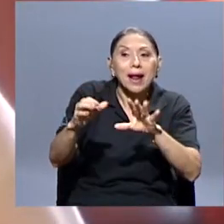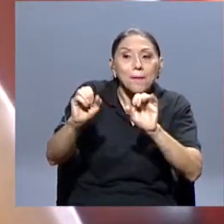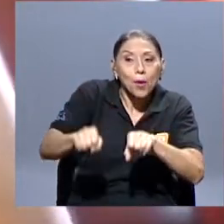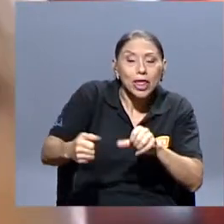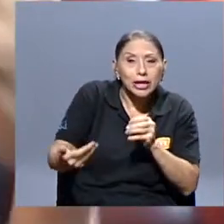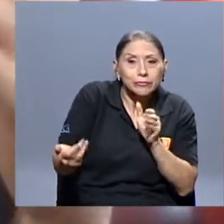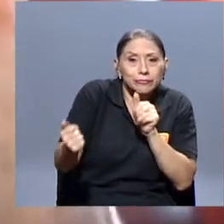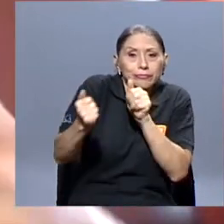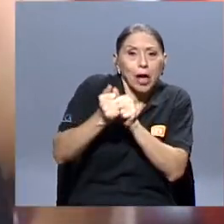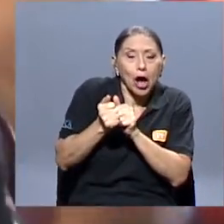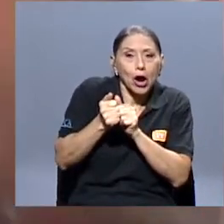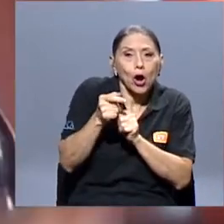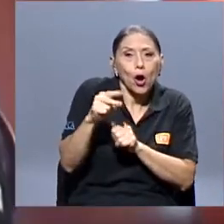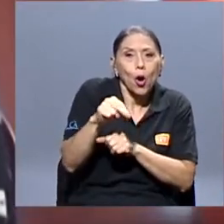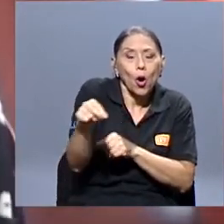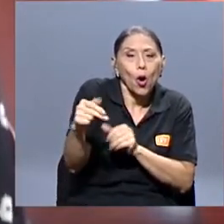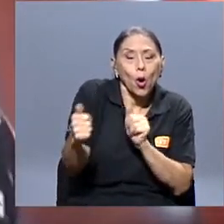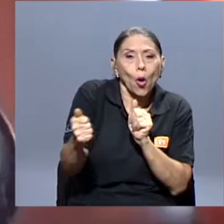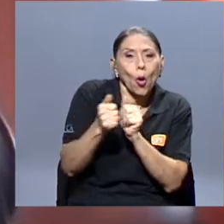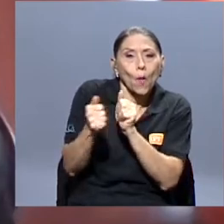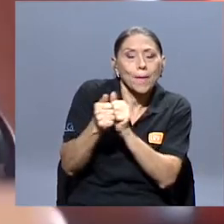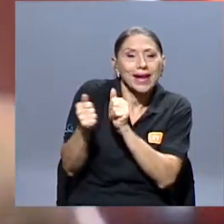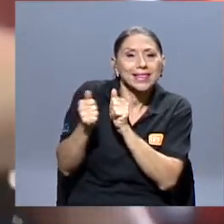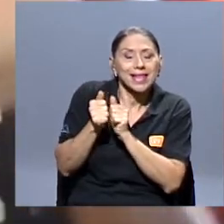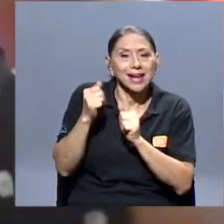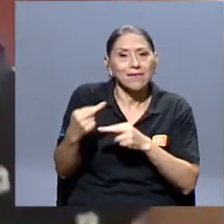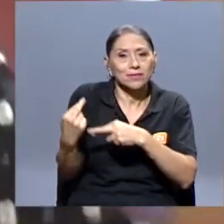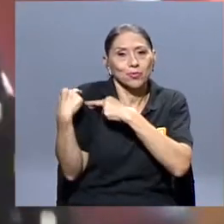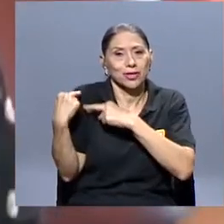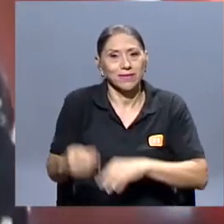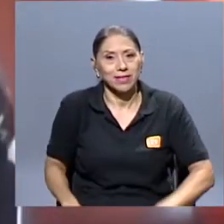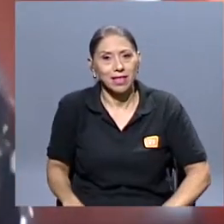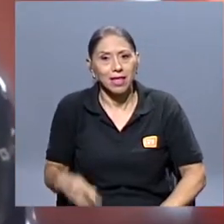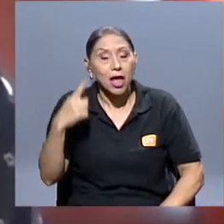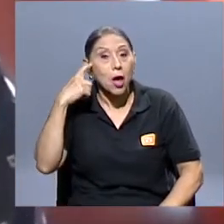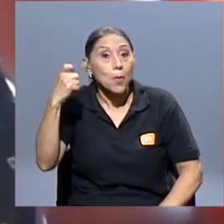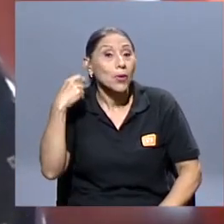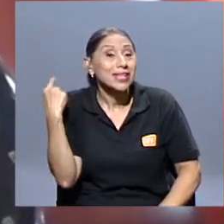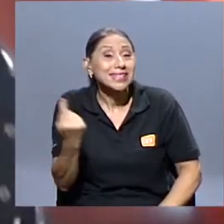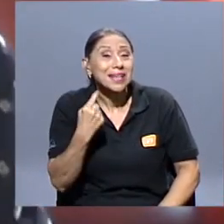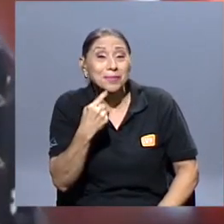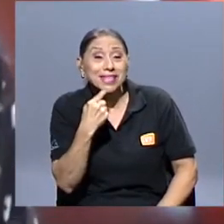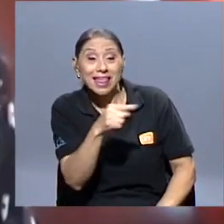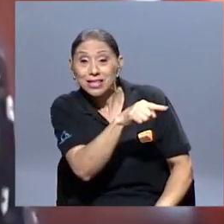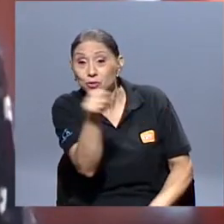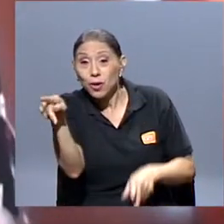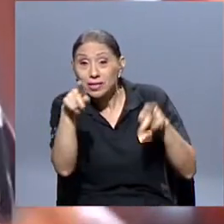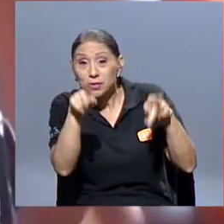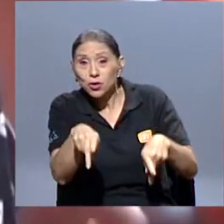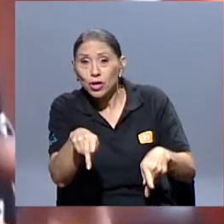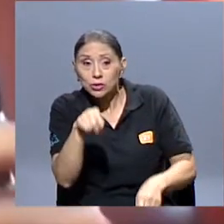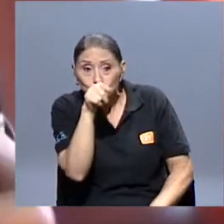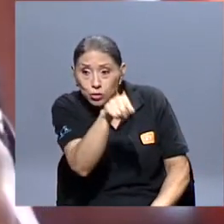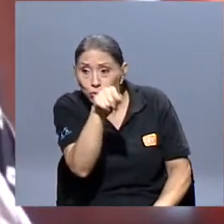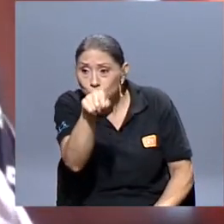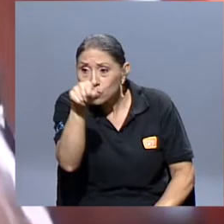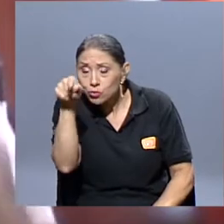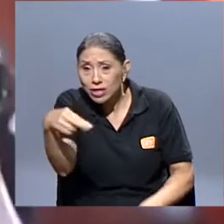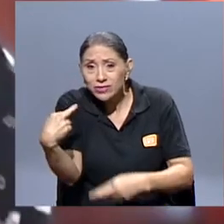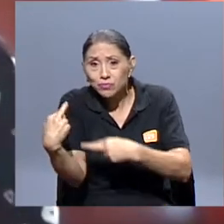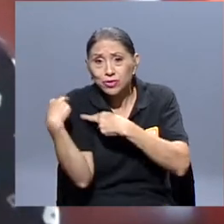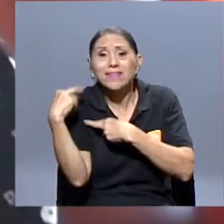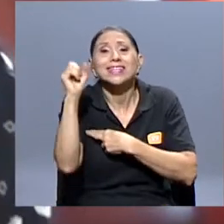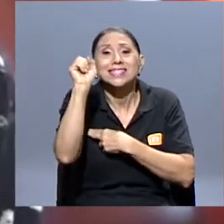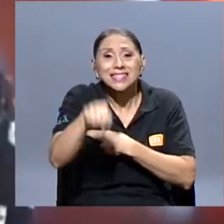es una responsabilidad, yo creo que se le ha dicho como que a la conciencia del ciudadano y la ciudadana. Bueno, sí, pero el problema es que